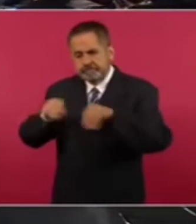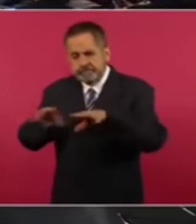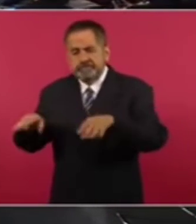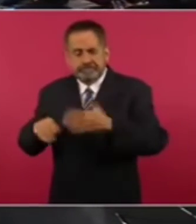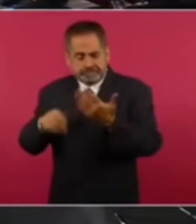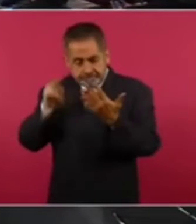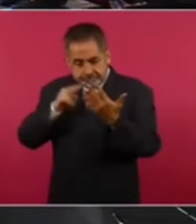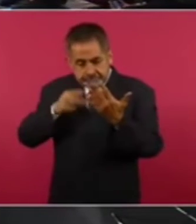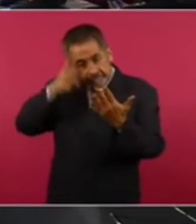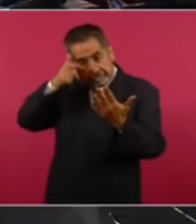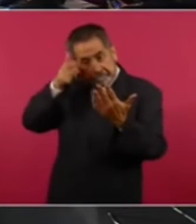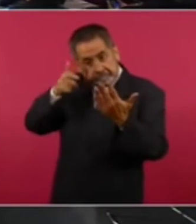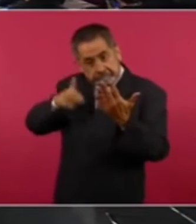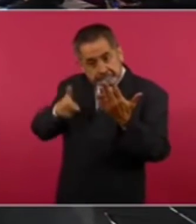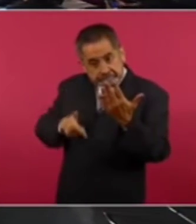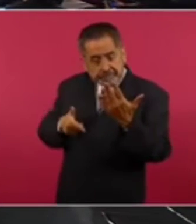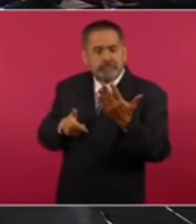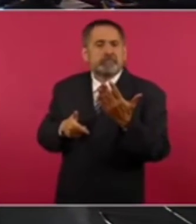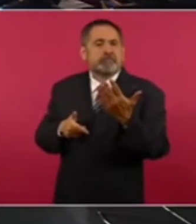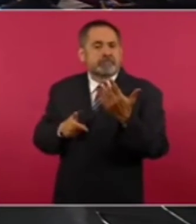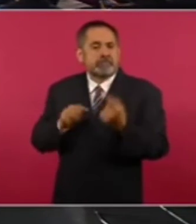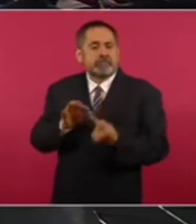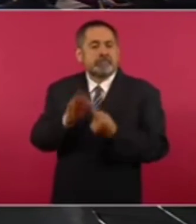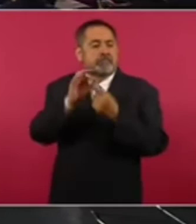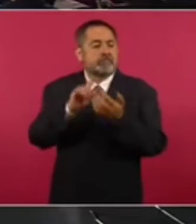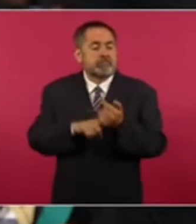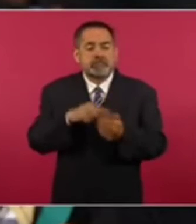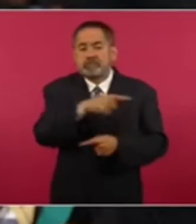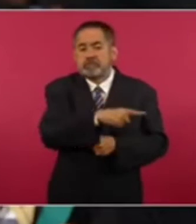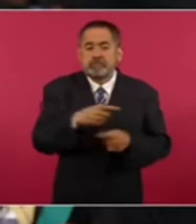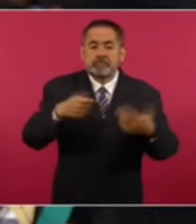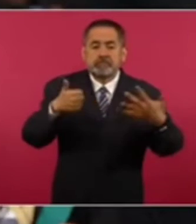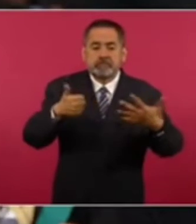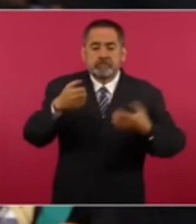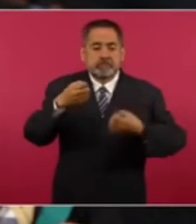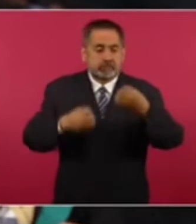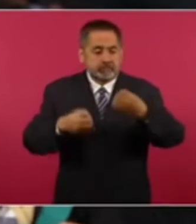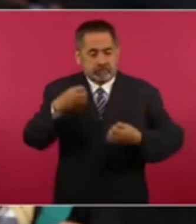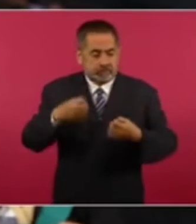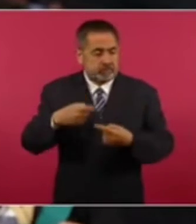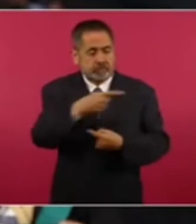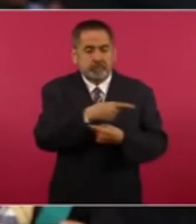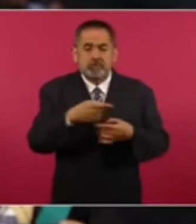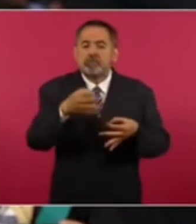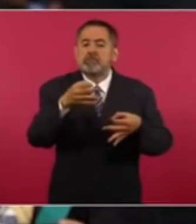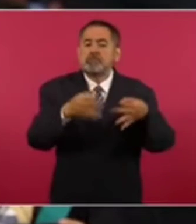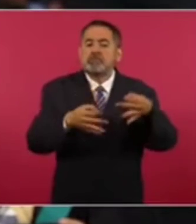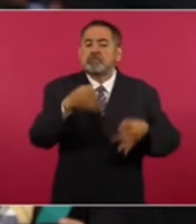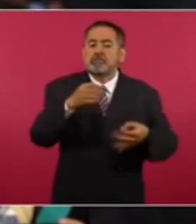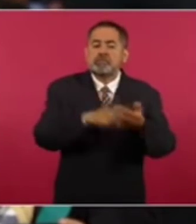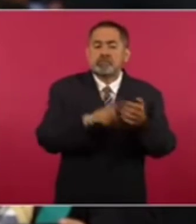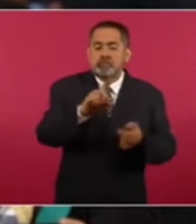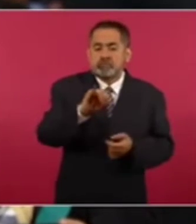tantas revelaciones, destacar el caso de 6 jueces, un tribunal de distrito y una magistrada